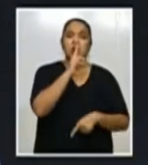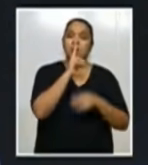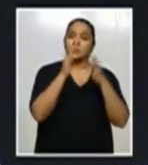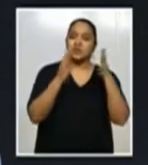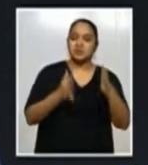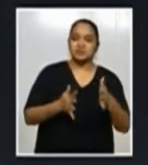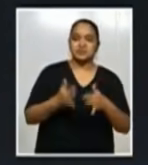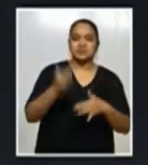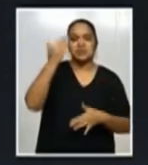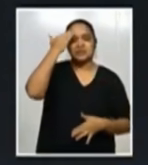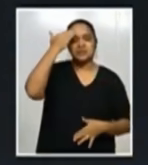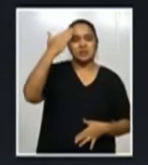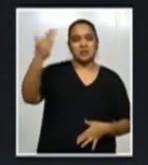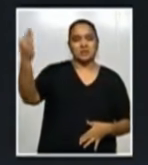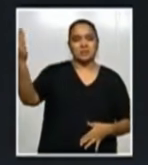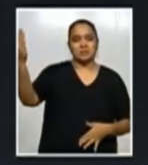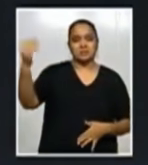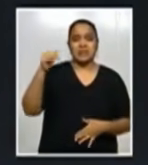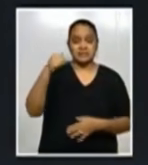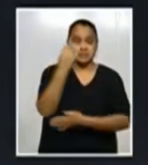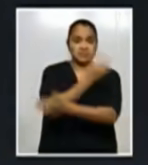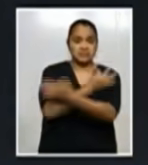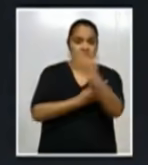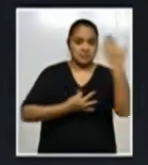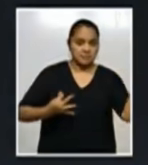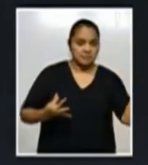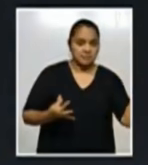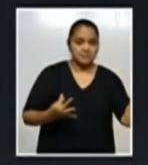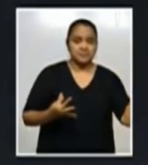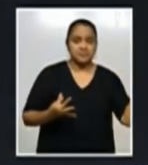un saludo nuevamente esta tarde.